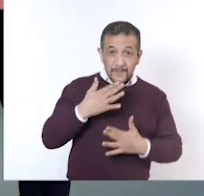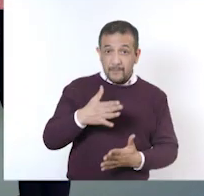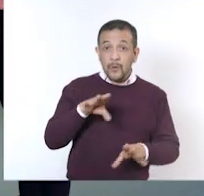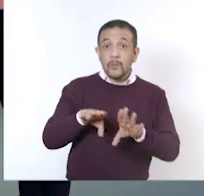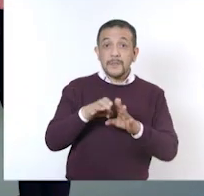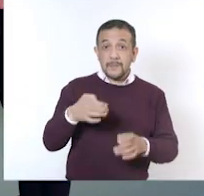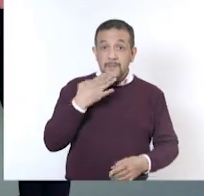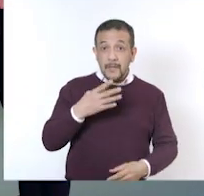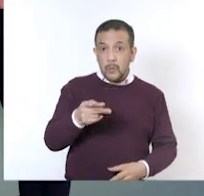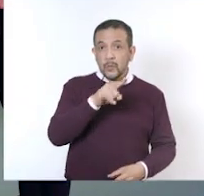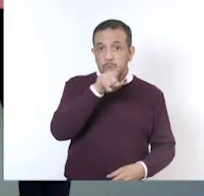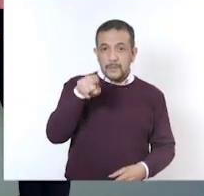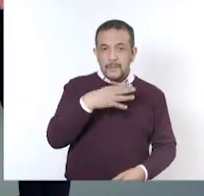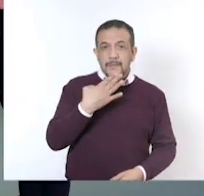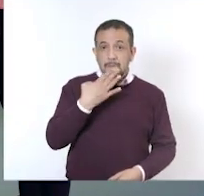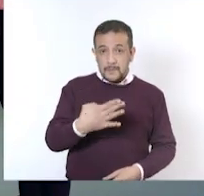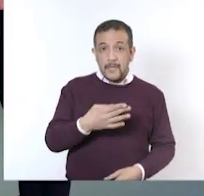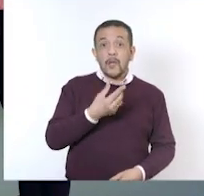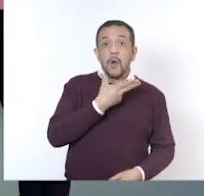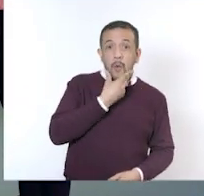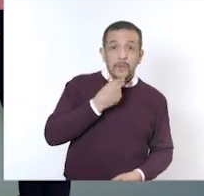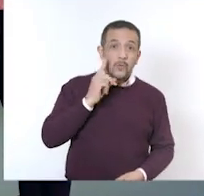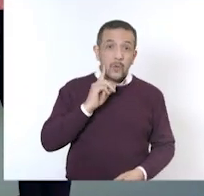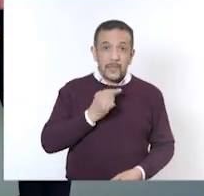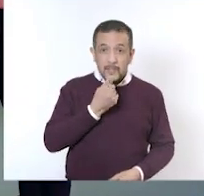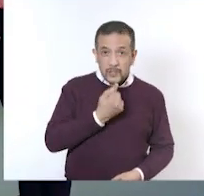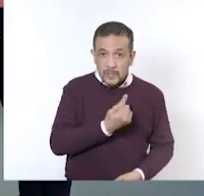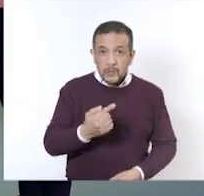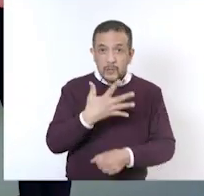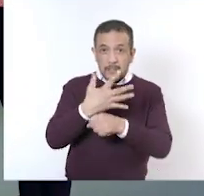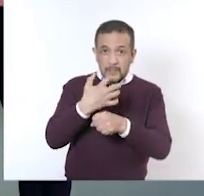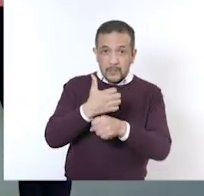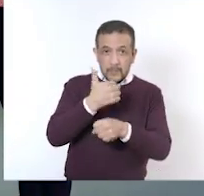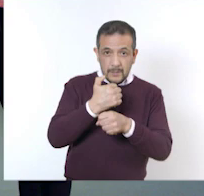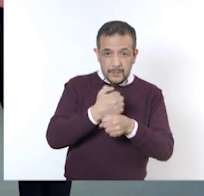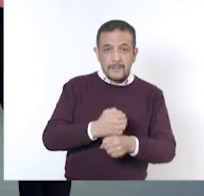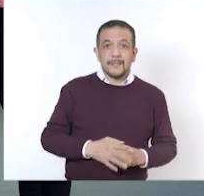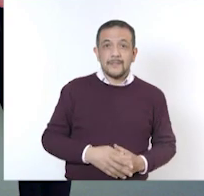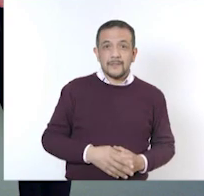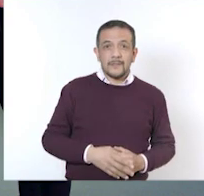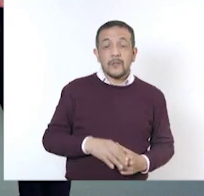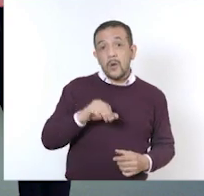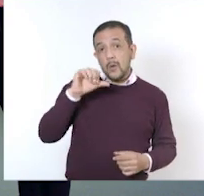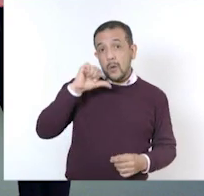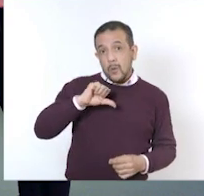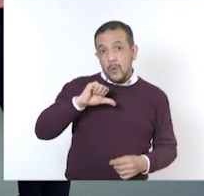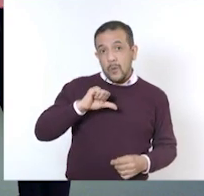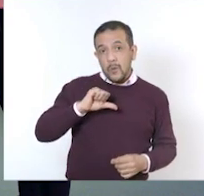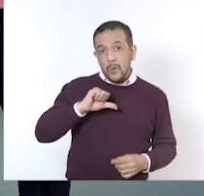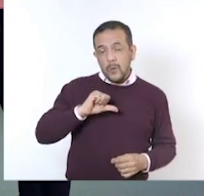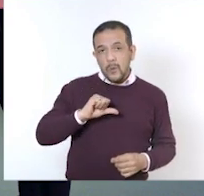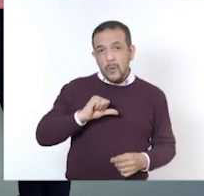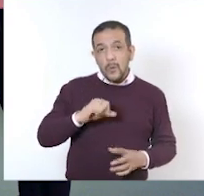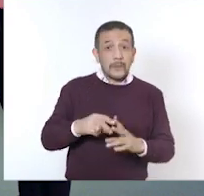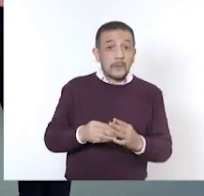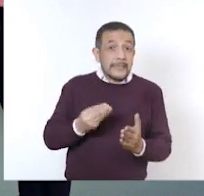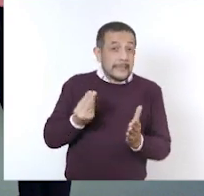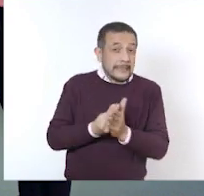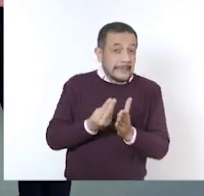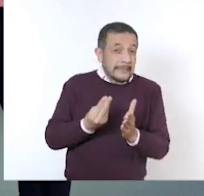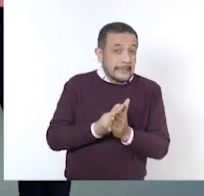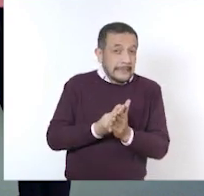Hola, hola, ¿cómo están? Espero que estén muy bien todas las niñas y todos los niños de quinto y sexto grado. El día de hoy tenemos